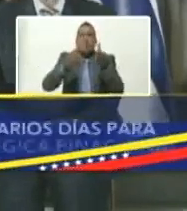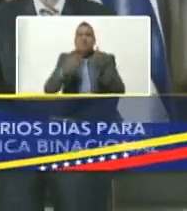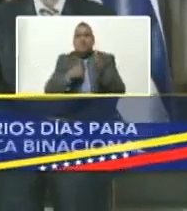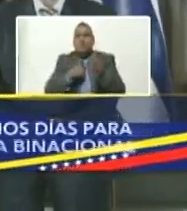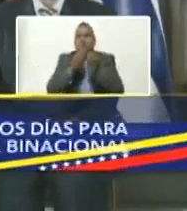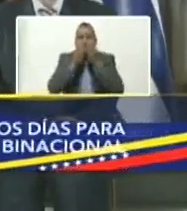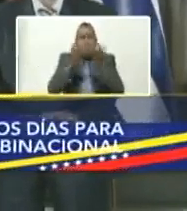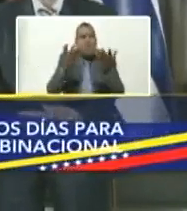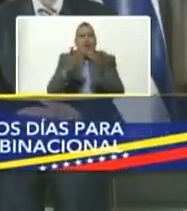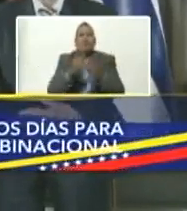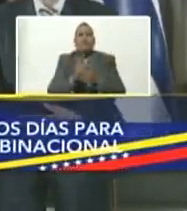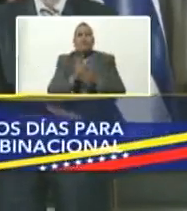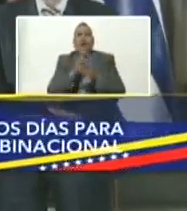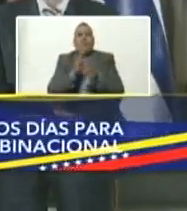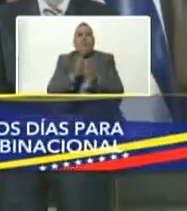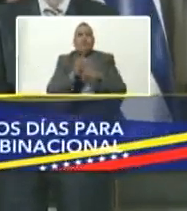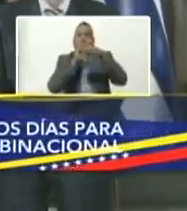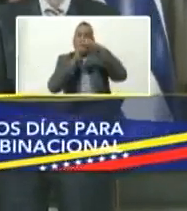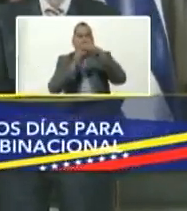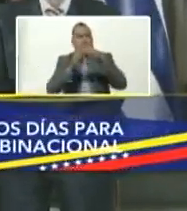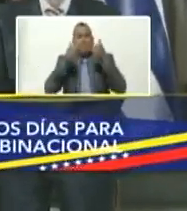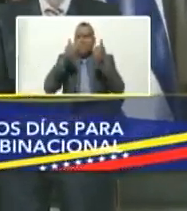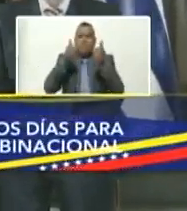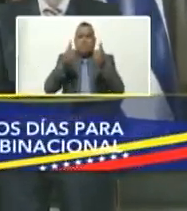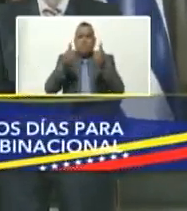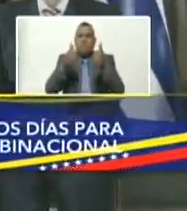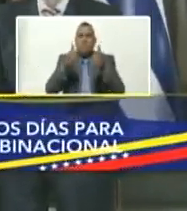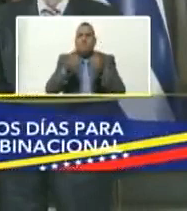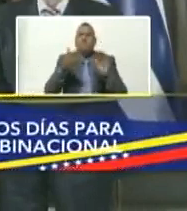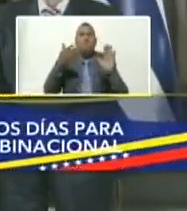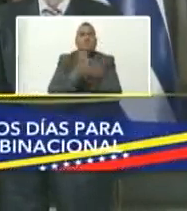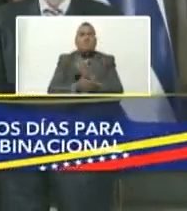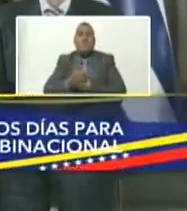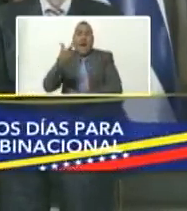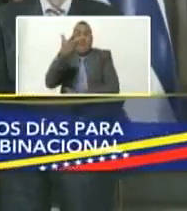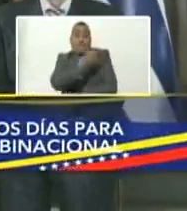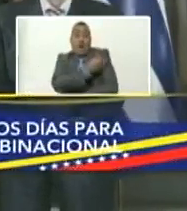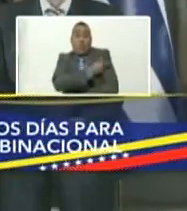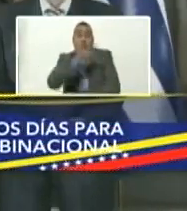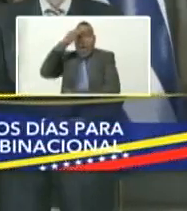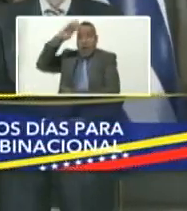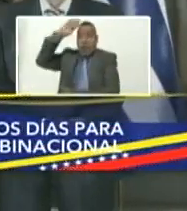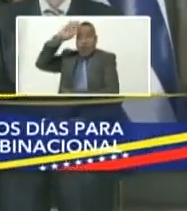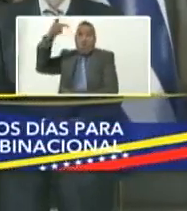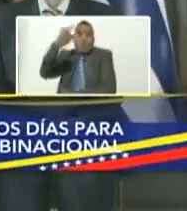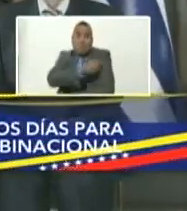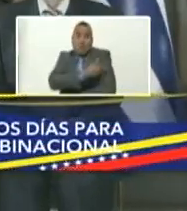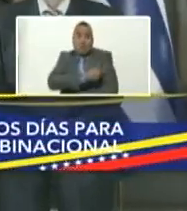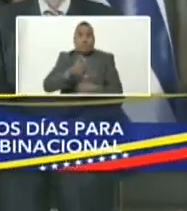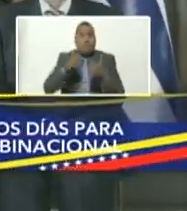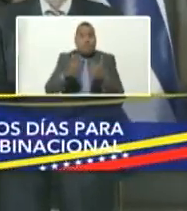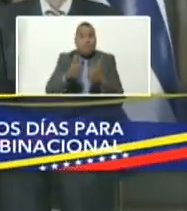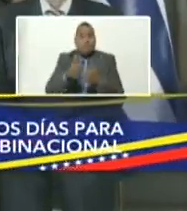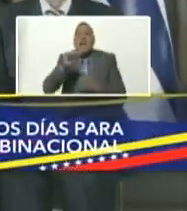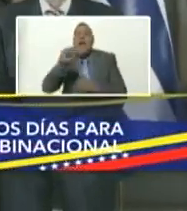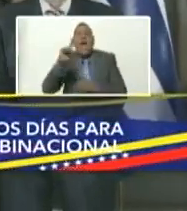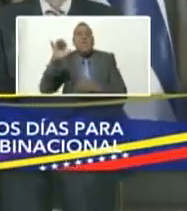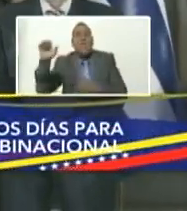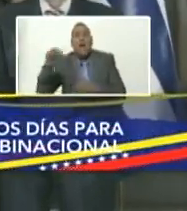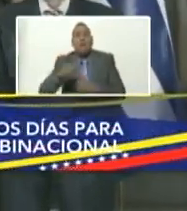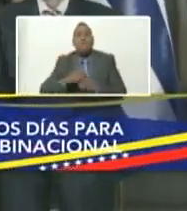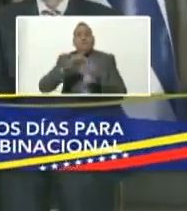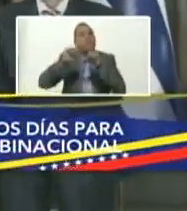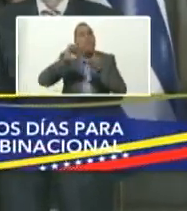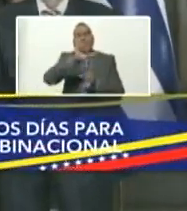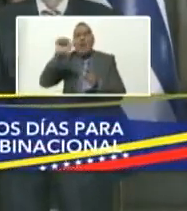extraordinarios resultados de las vacunas cubanas, Abdala, Soberana, todas